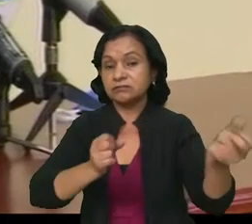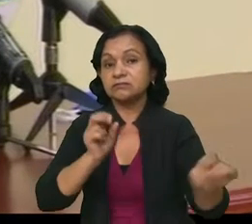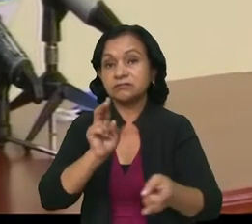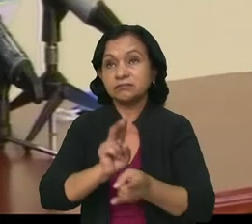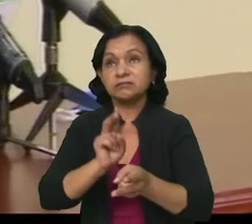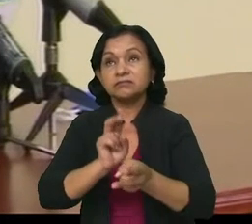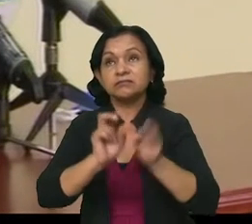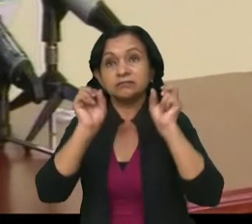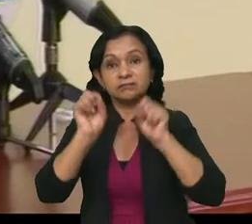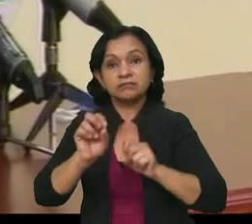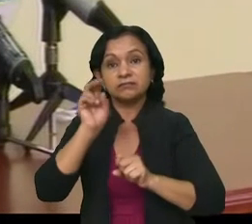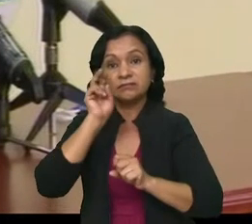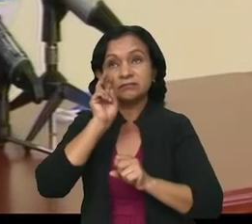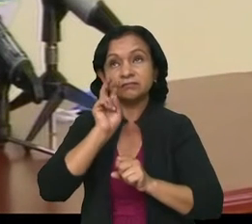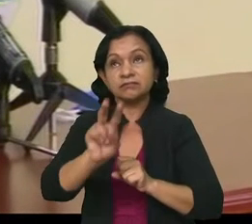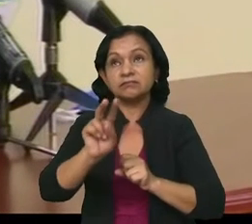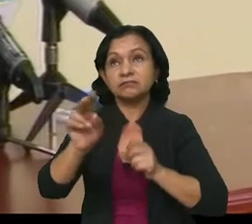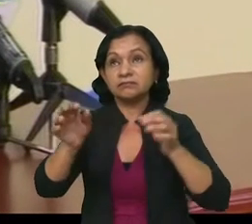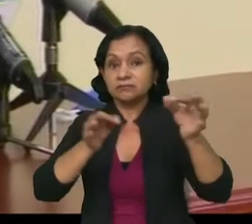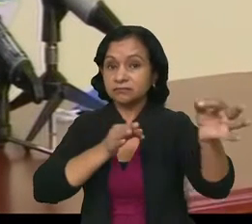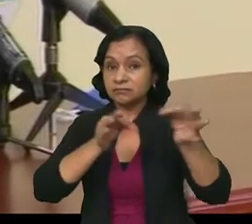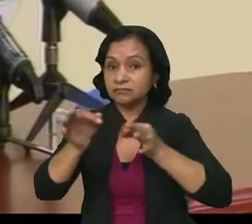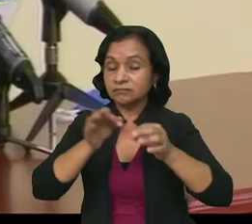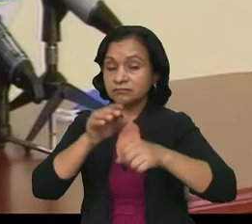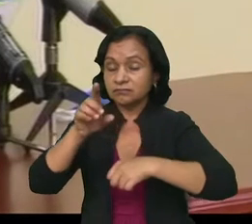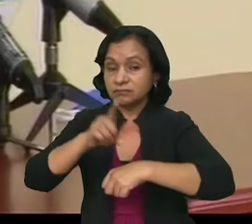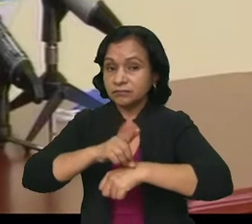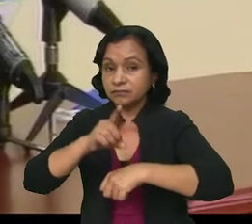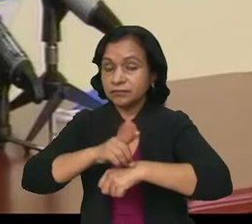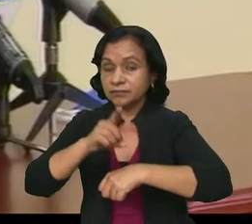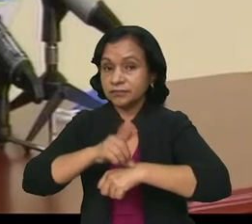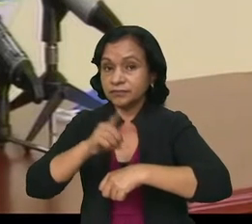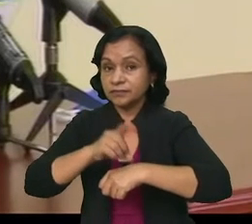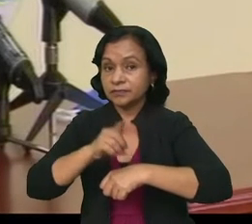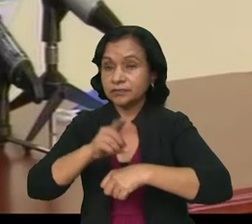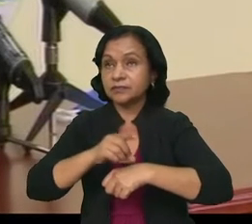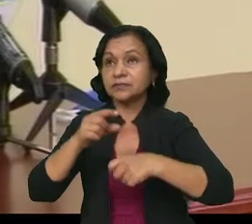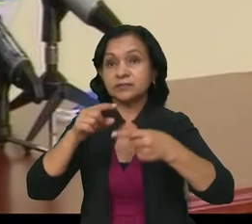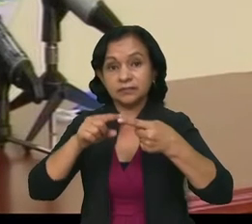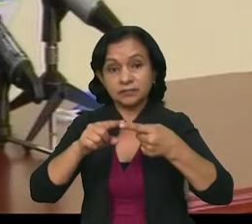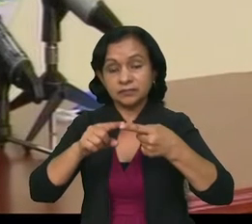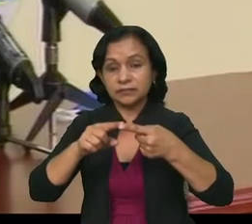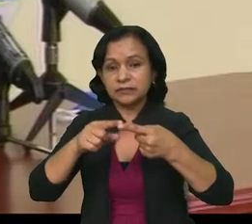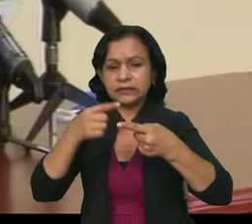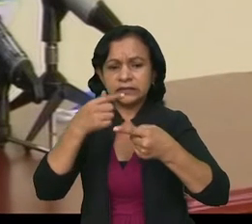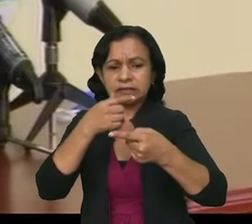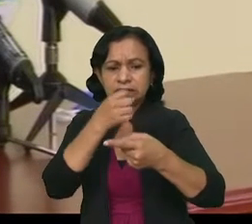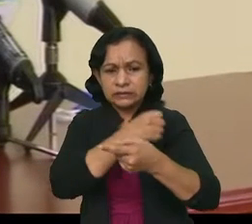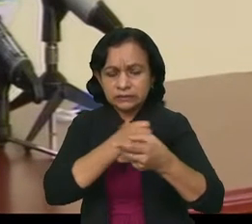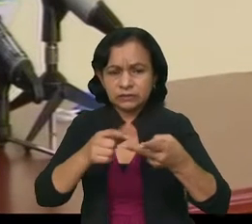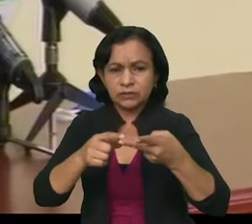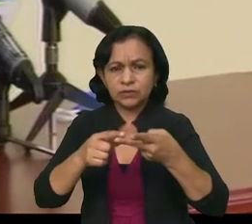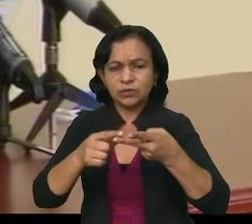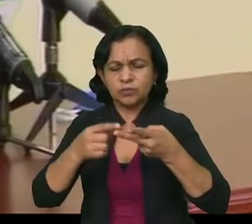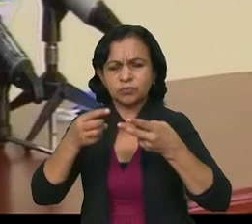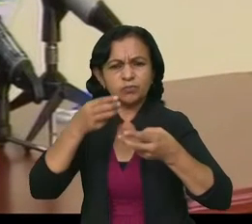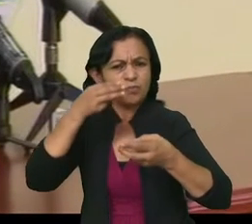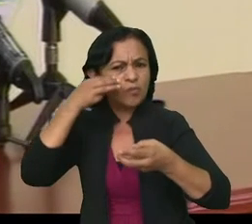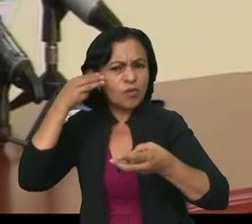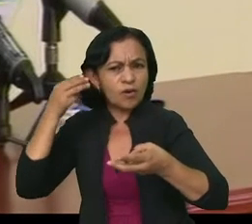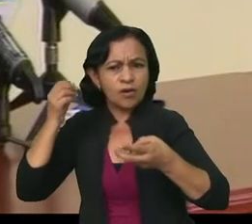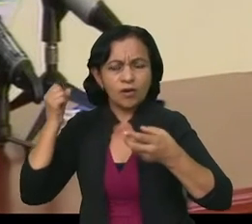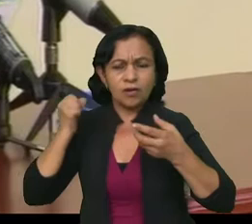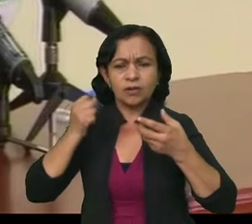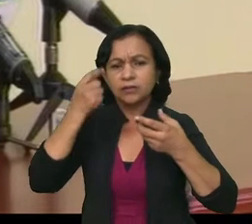Aquí podemos ver las lesiones descritas en el dictamen médico forense: esquimosis, escoriaciones, hematoma, localizadas